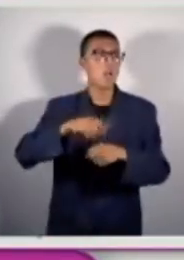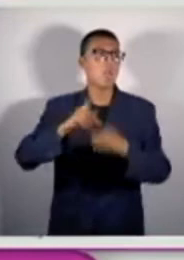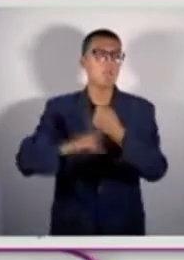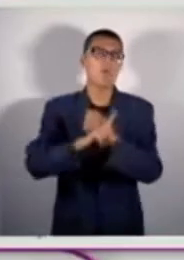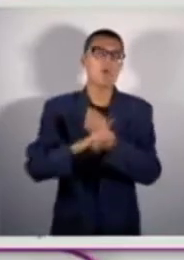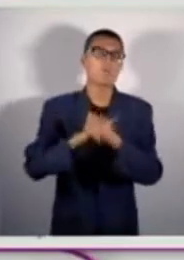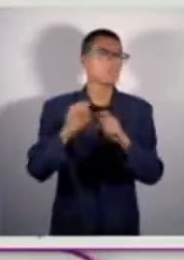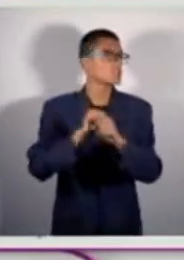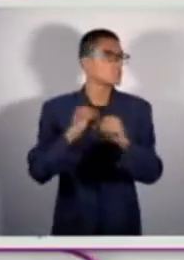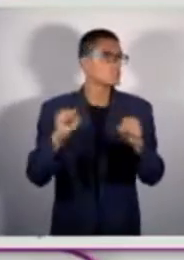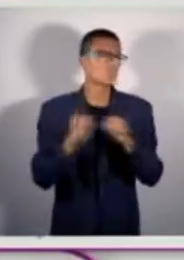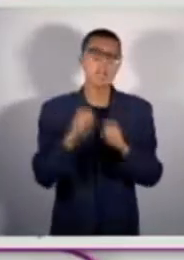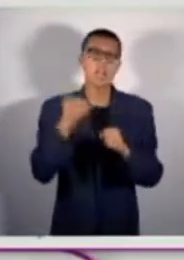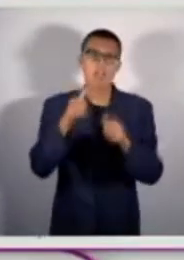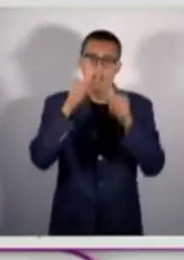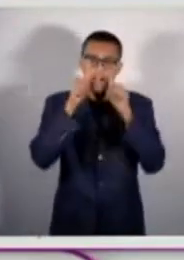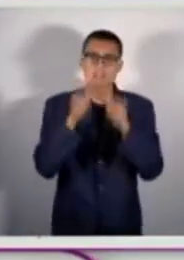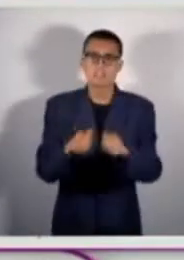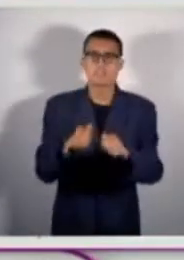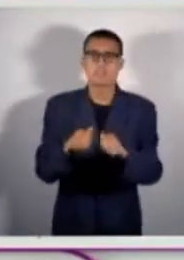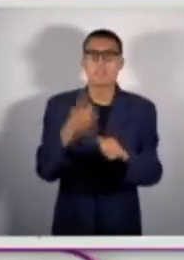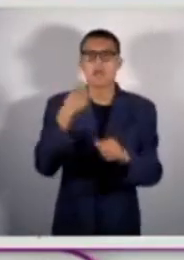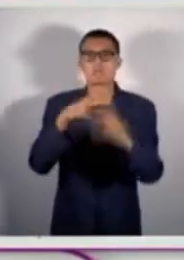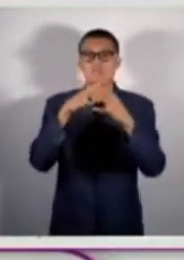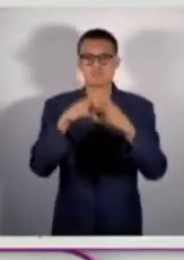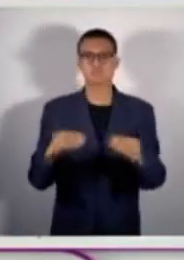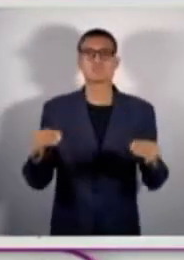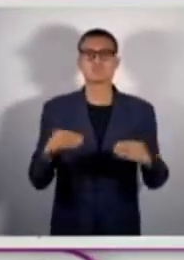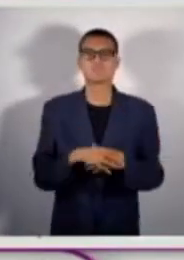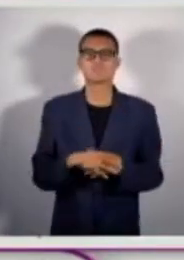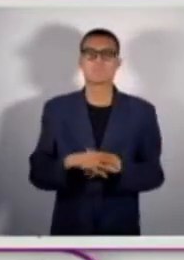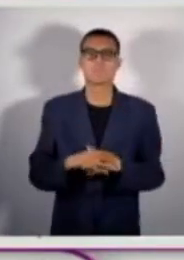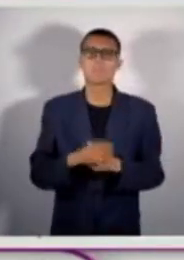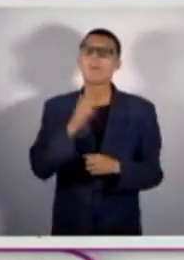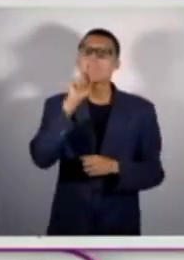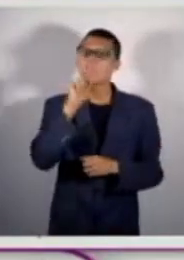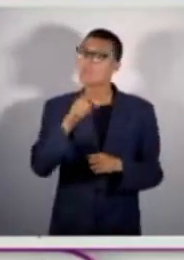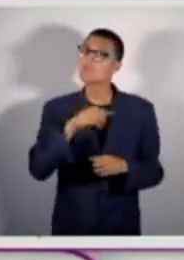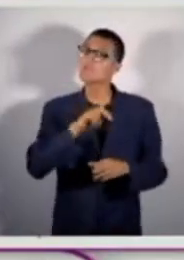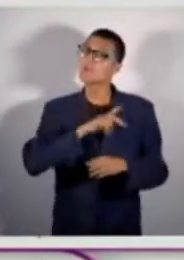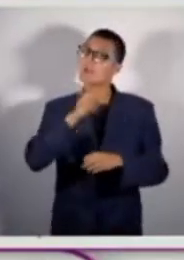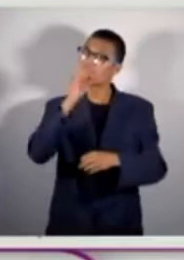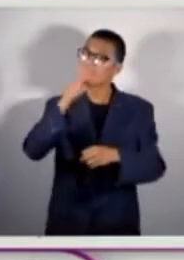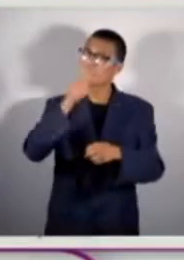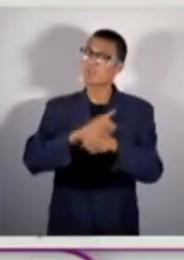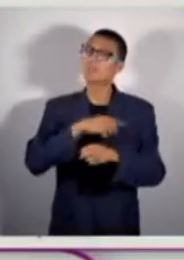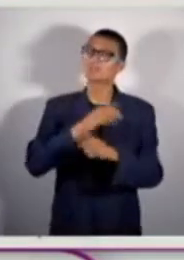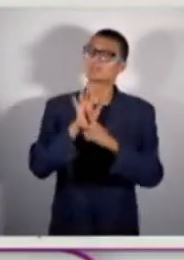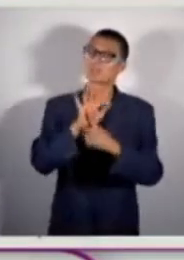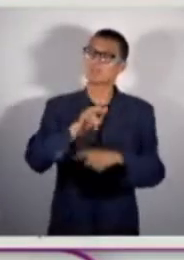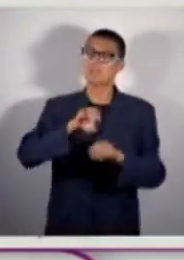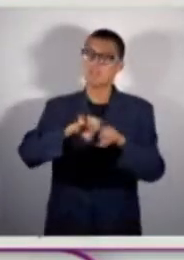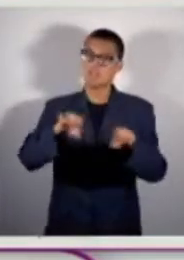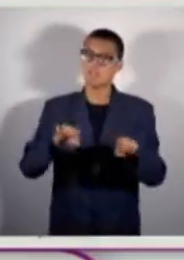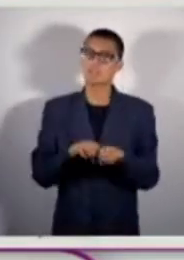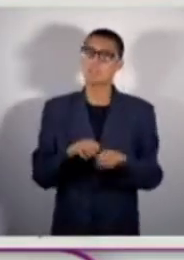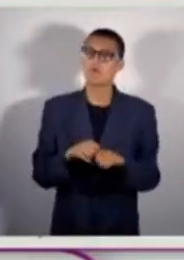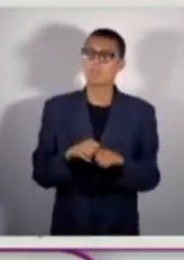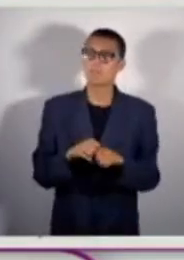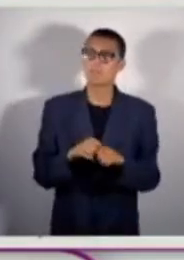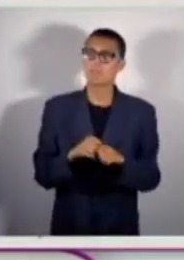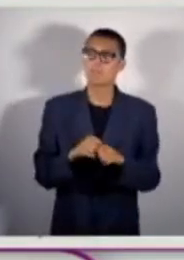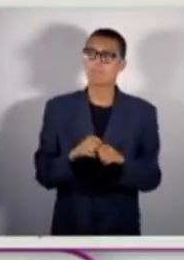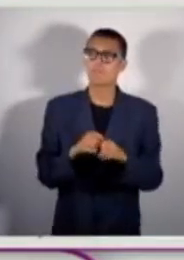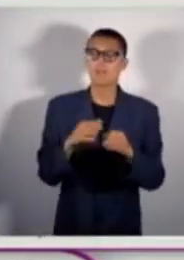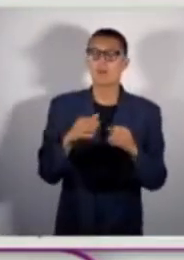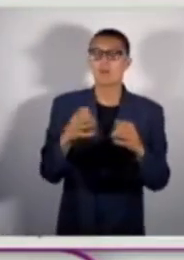problemas y el enfoque que tendría para las soluciones. También he tenido la oportunidad de mostrarles que mi equipo, que mi candidatura, junto con los candidatos